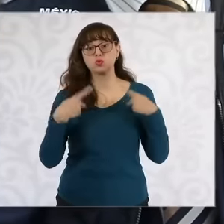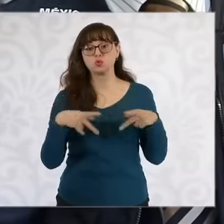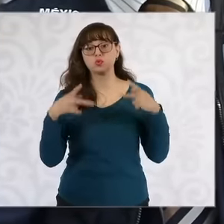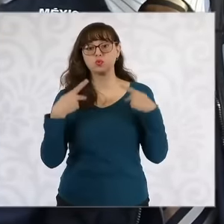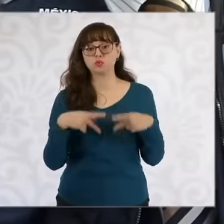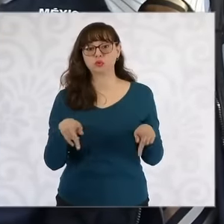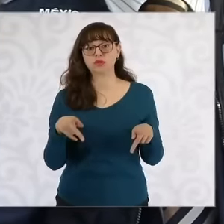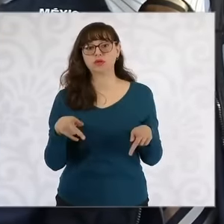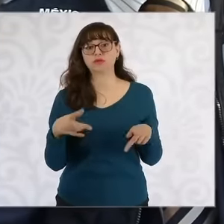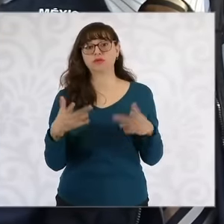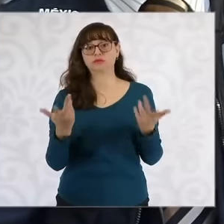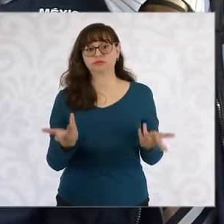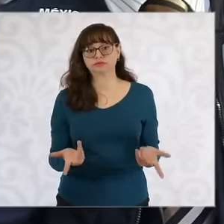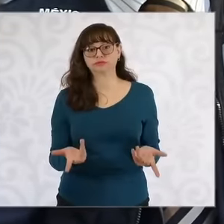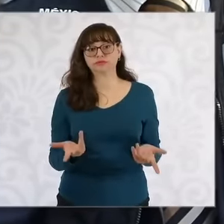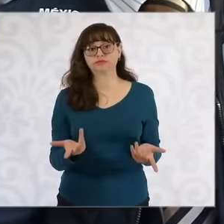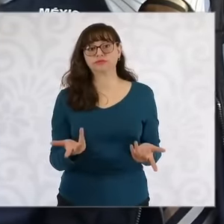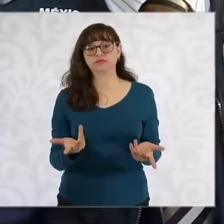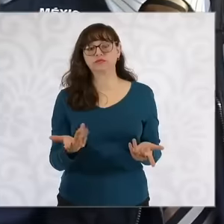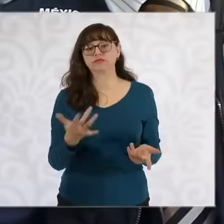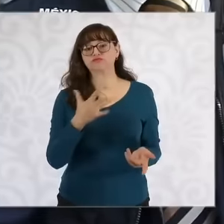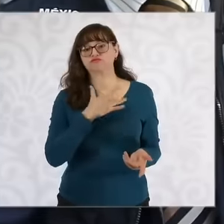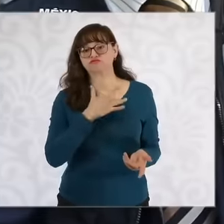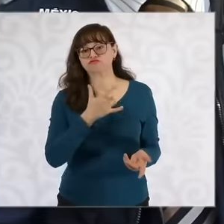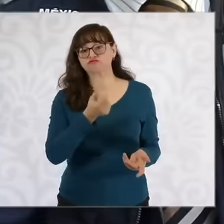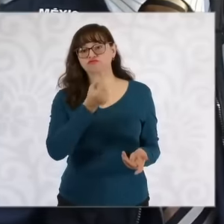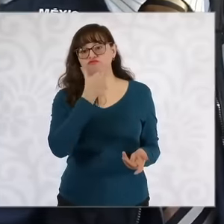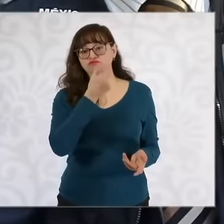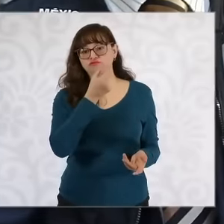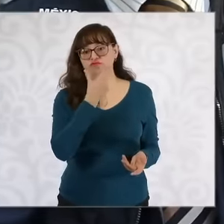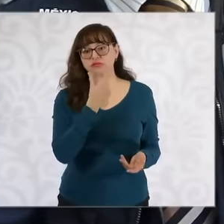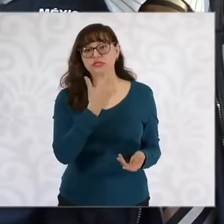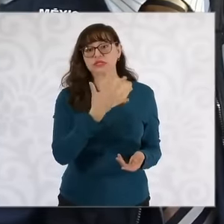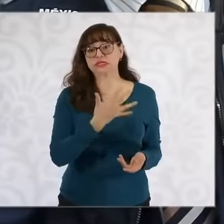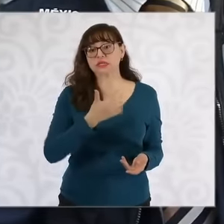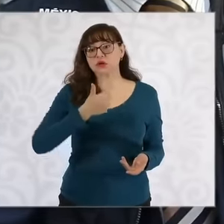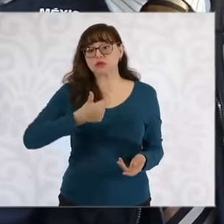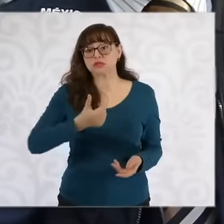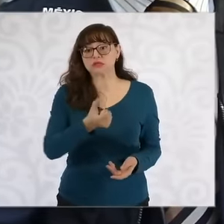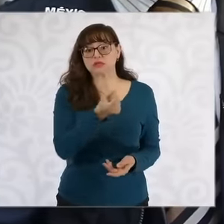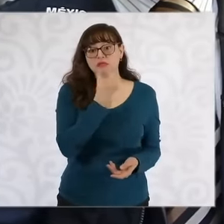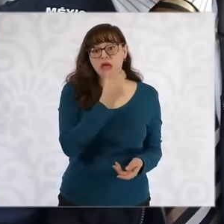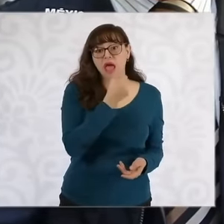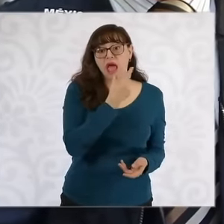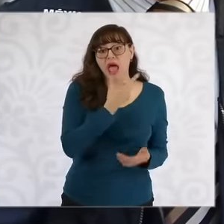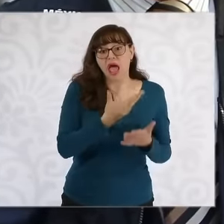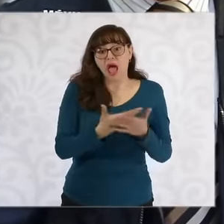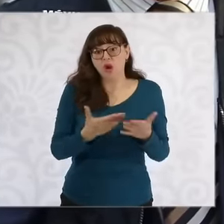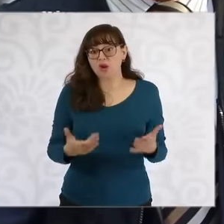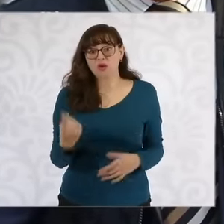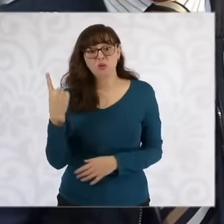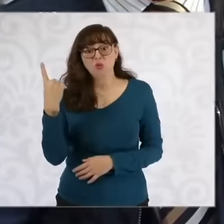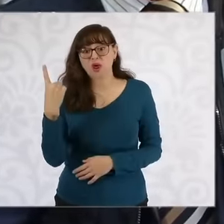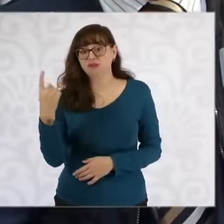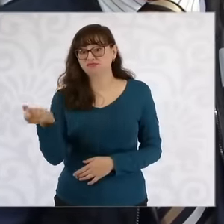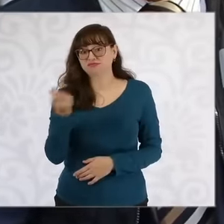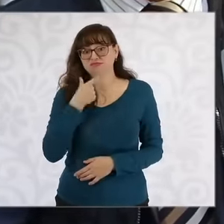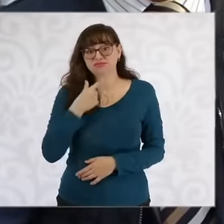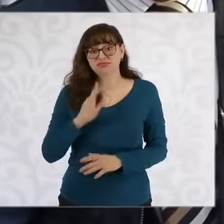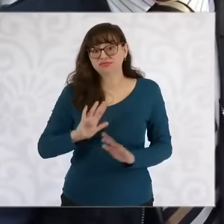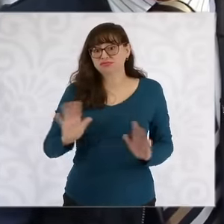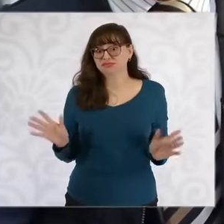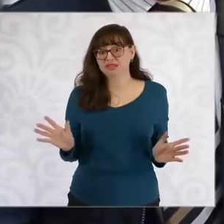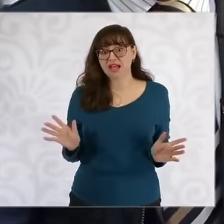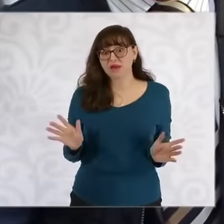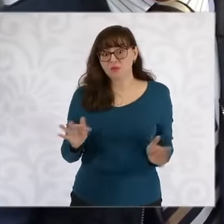enfermedades cardiovasculares que le llaman cardiópatas, que hoy toman 5 o 6 medicamentos, y hoy hay moléculas que esos 5 o 6 medicamentos están en una sola